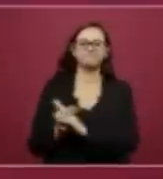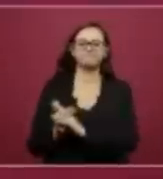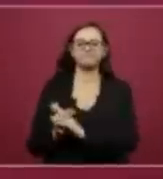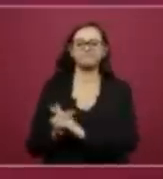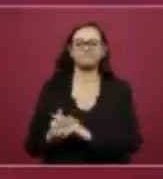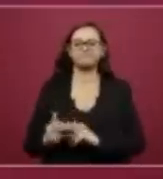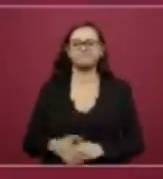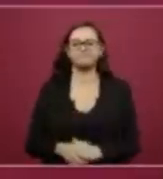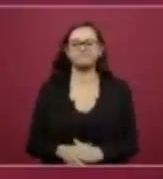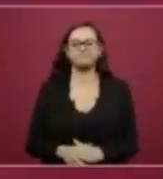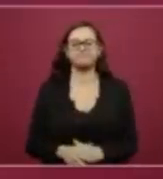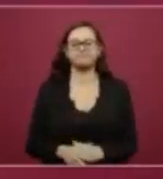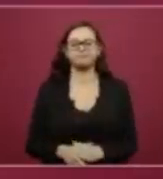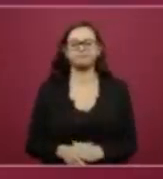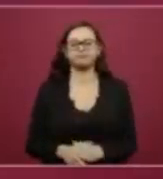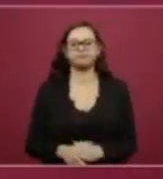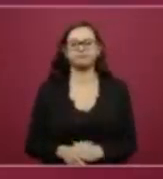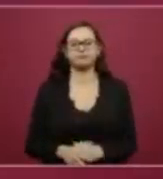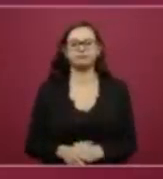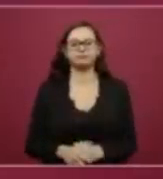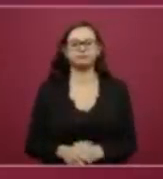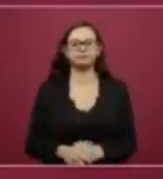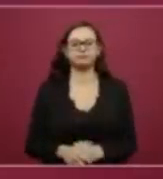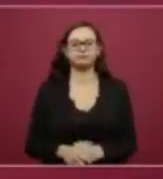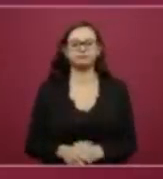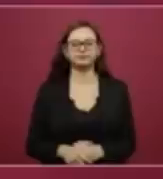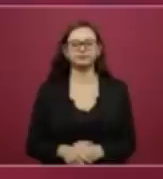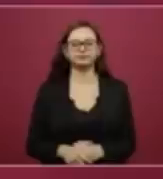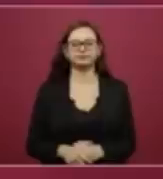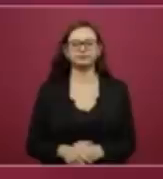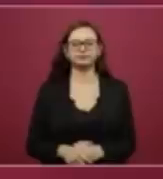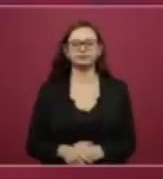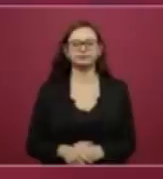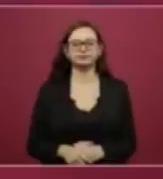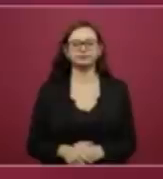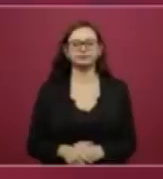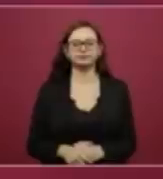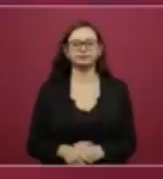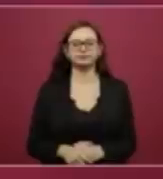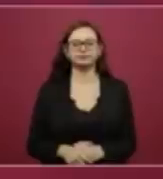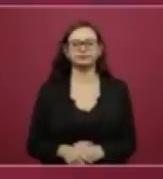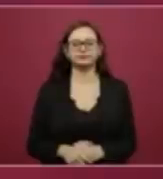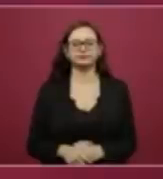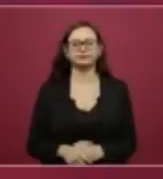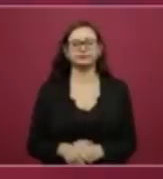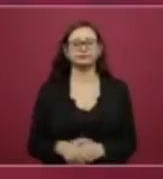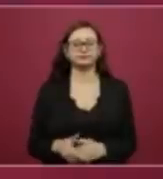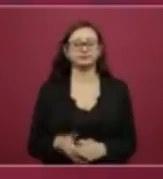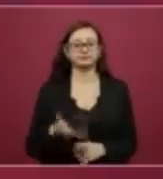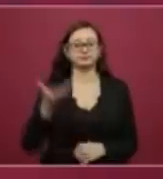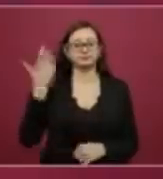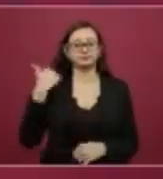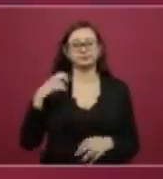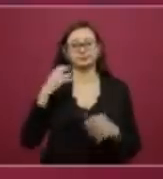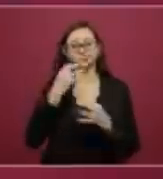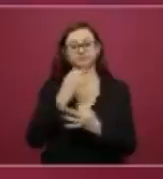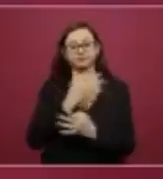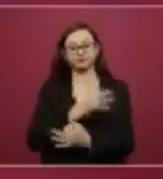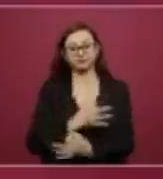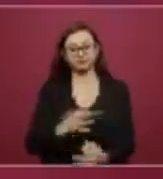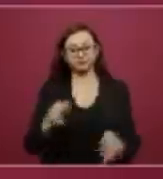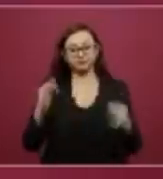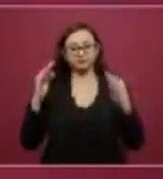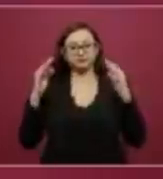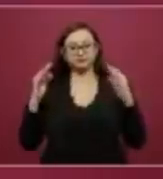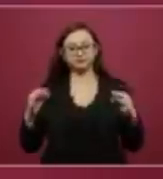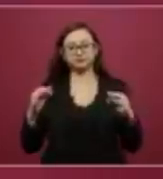Como se dio a conocer en su momento, el gobierno de la